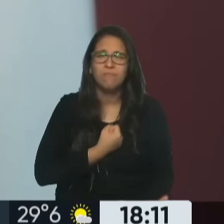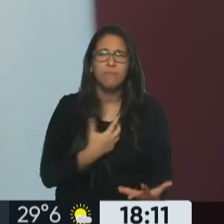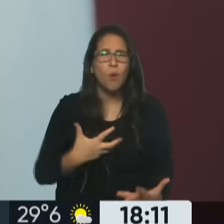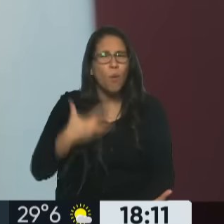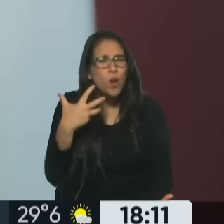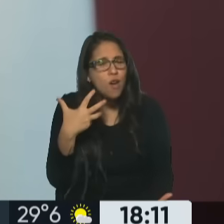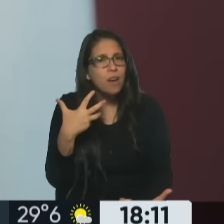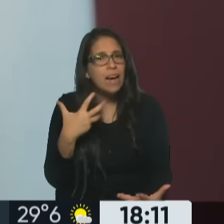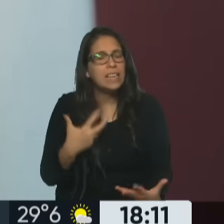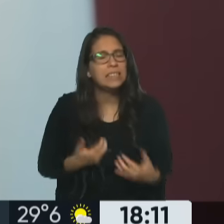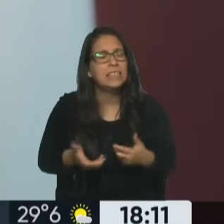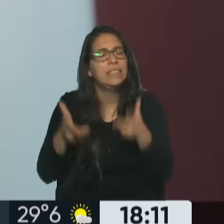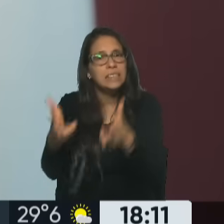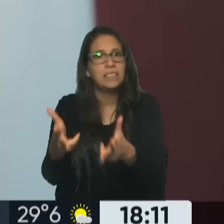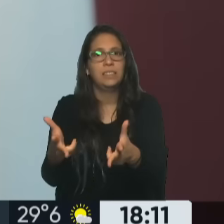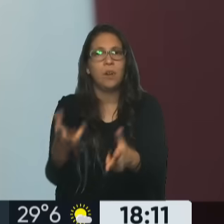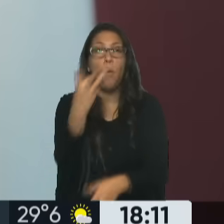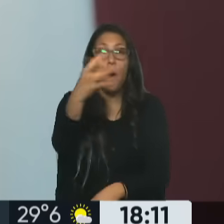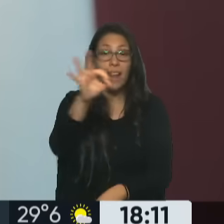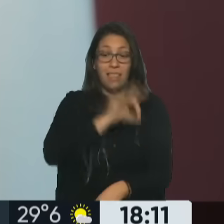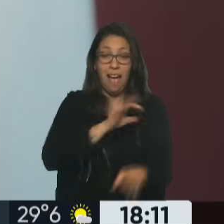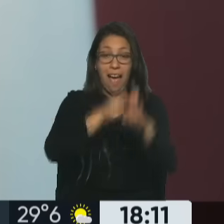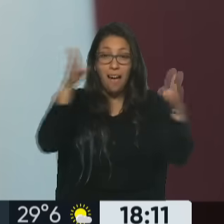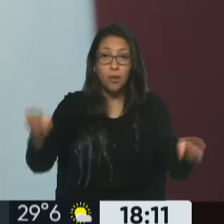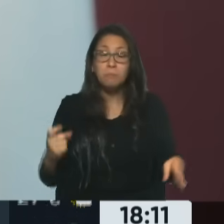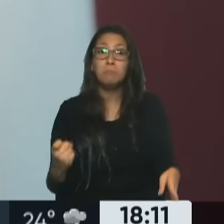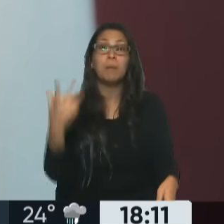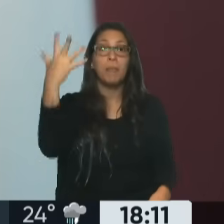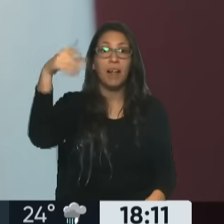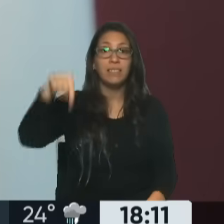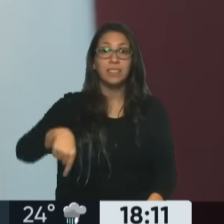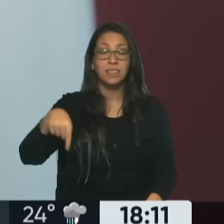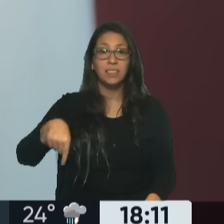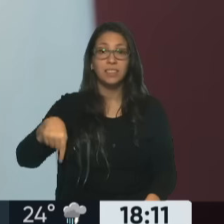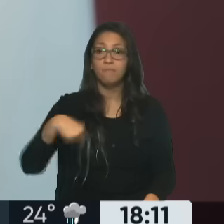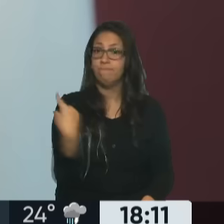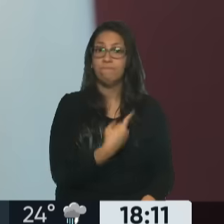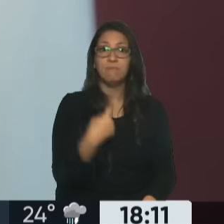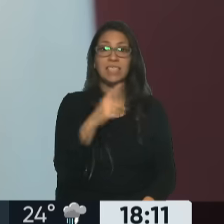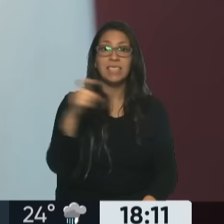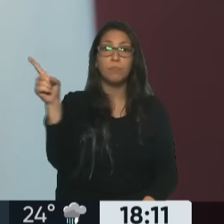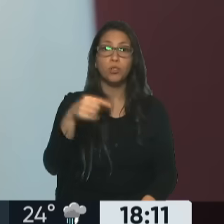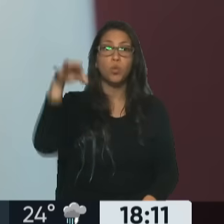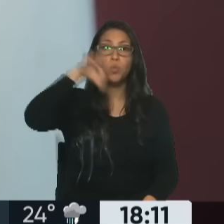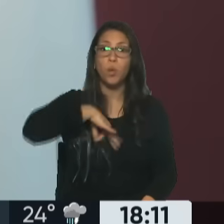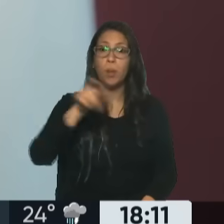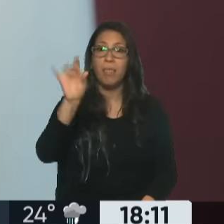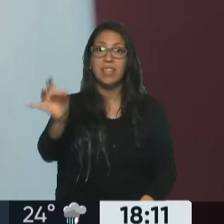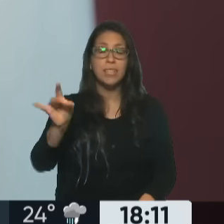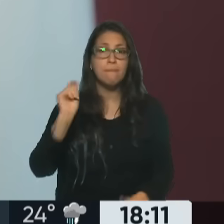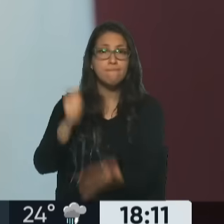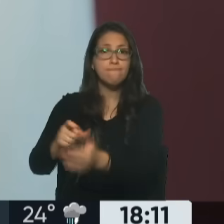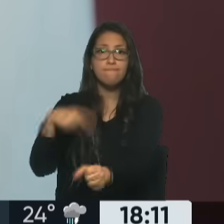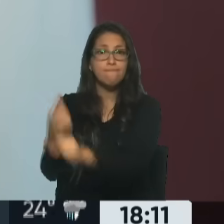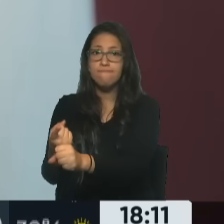bronca por primera vez en 40 años no podremos pagar el 100 del sueldo de diciembre a